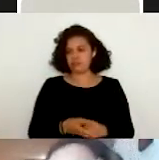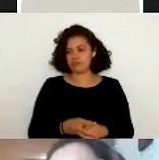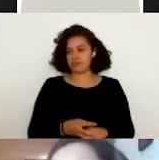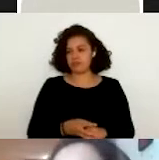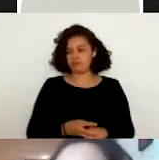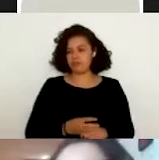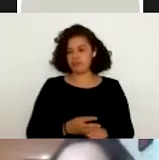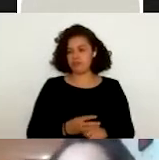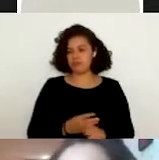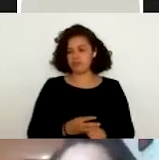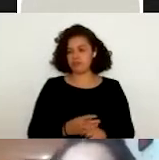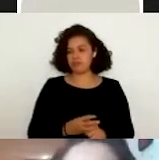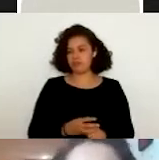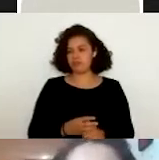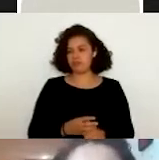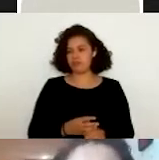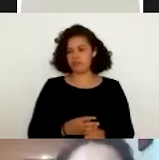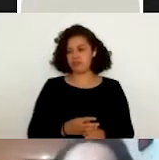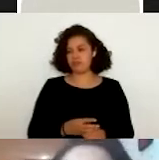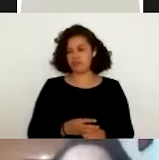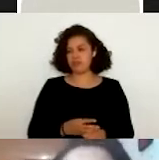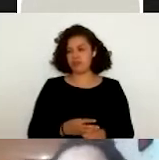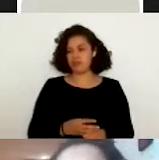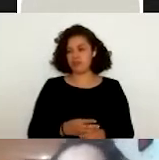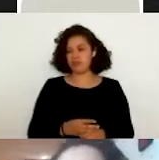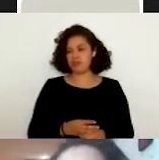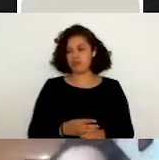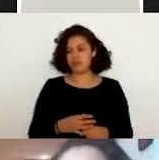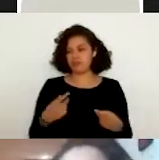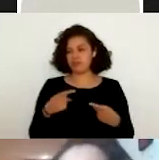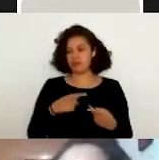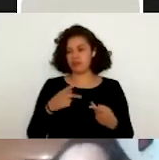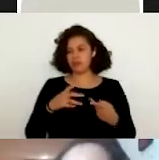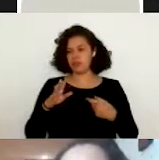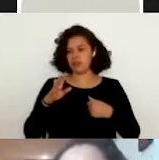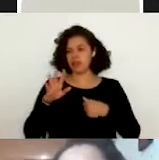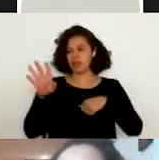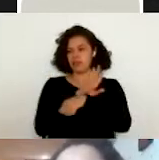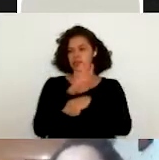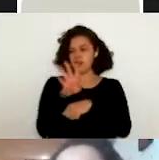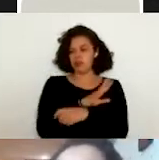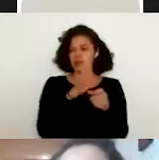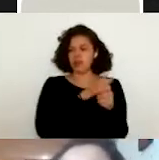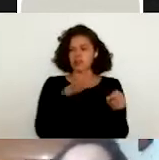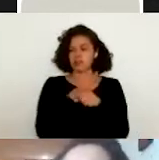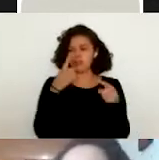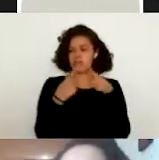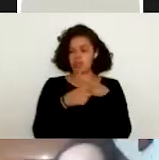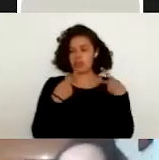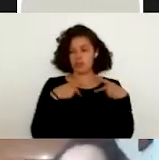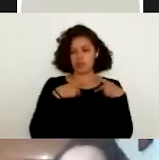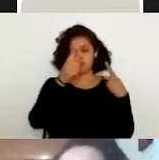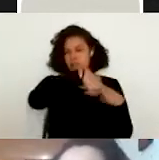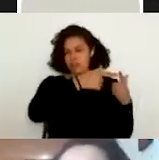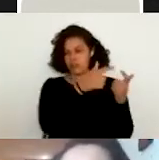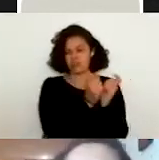decir, quiénes van a ser los beneficiarios, a quién voy a impactar con mi proyecto, si a cierta población de